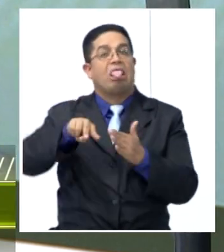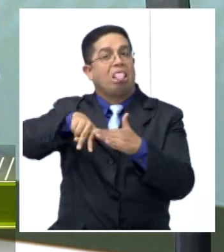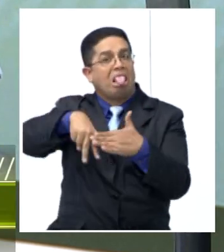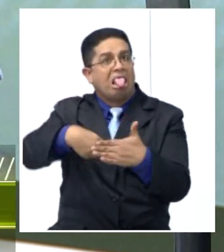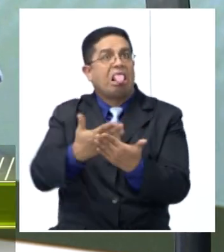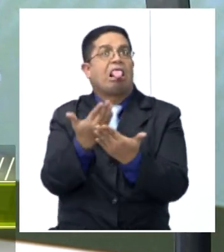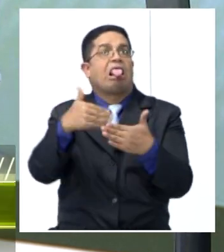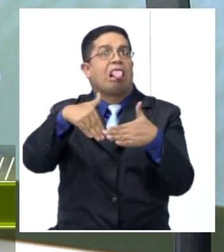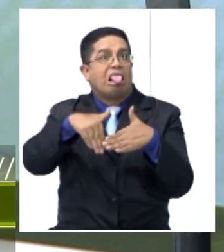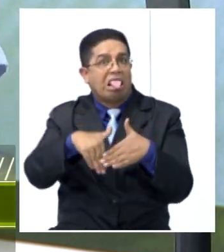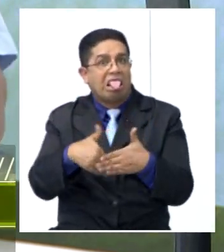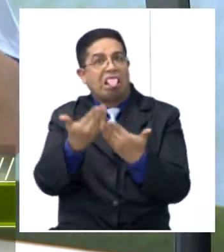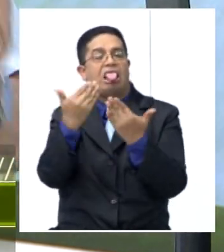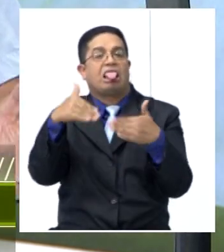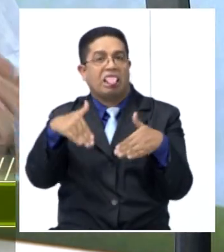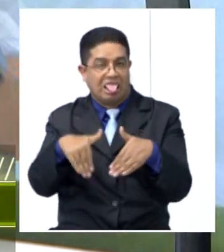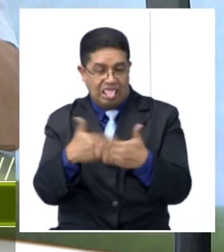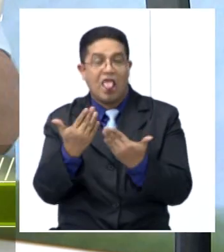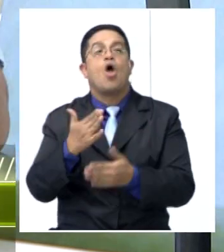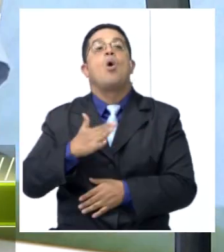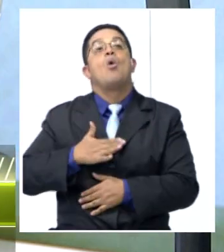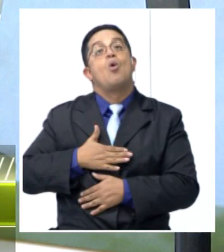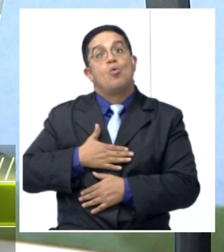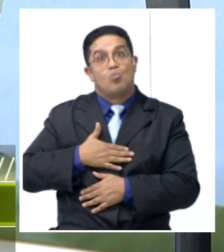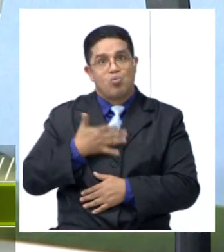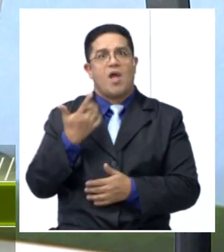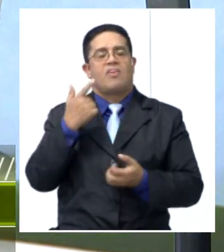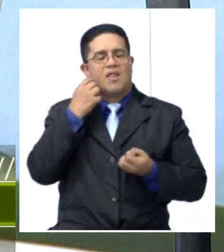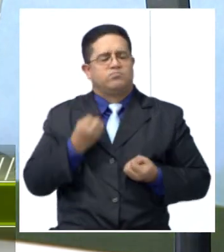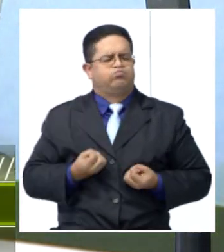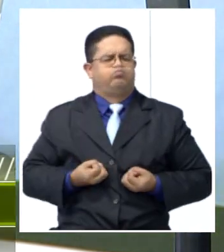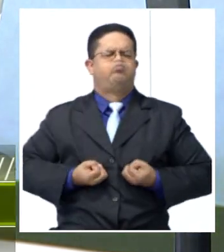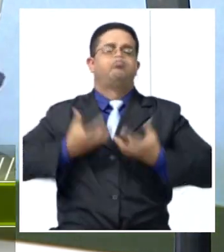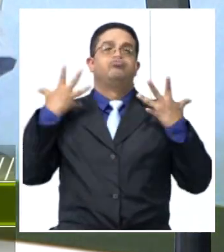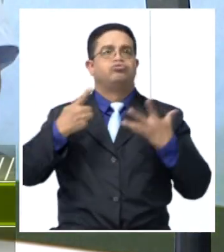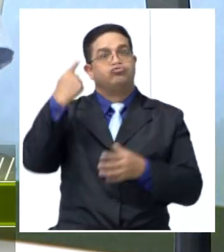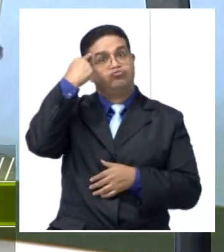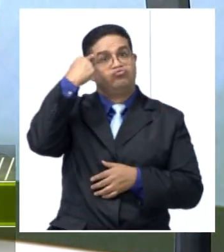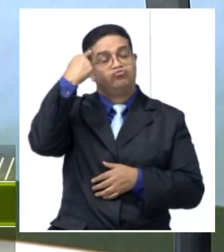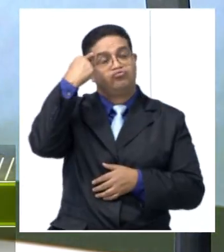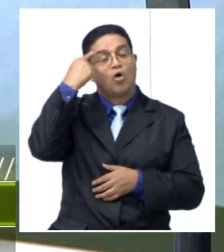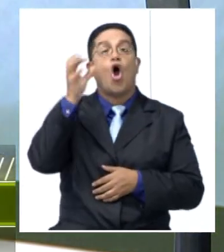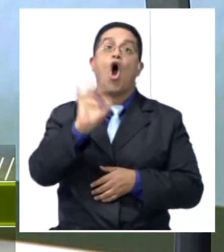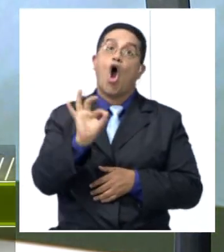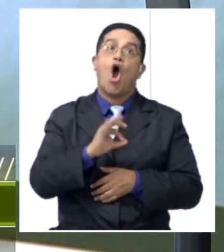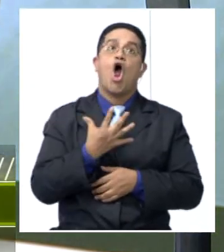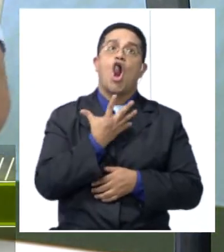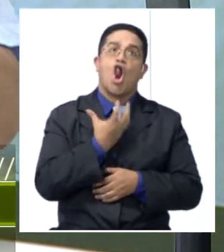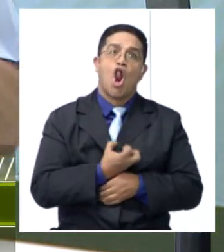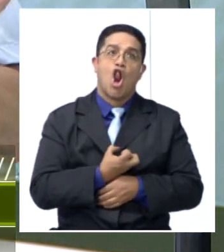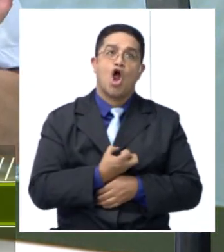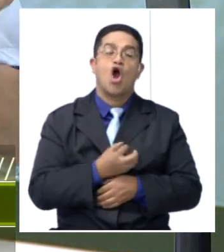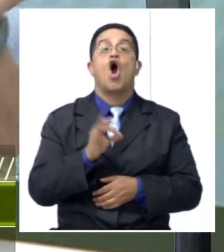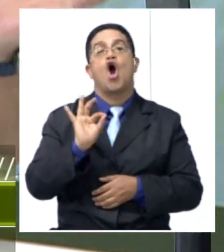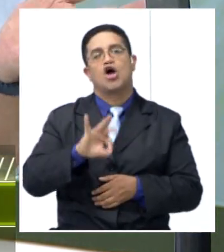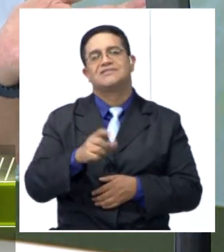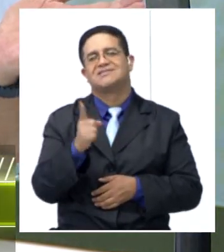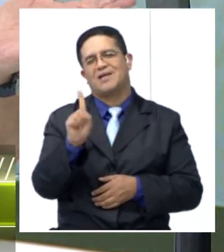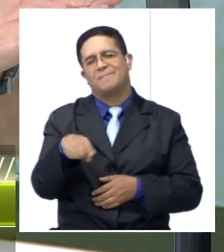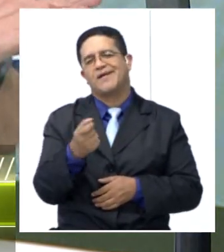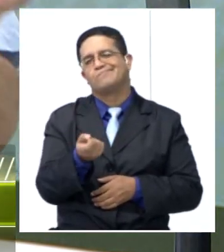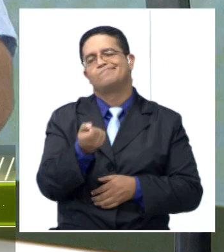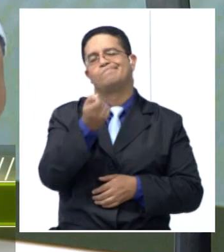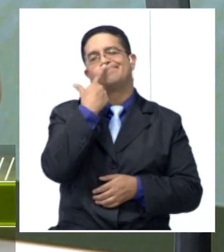meta varios trasnochos seguidos, puede dispararse el primer episodio maníaco o depresivo, pero también hay algunas sustancias como anabólicos,